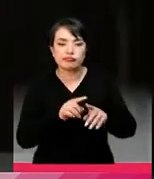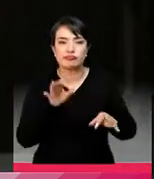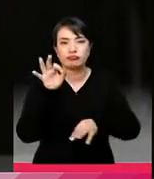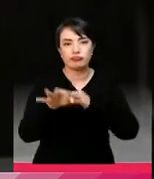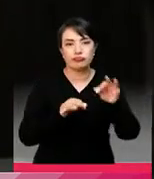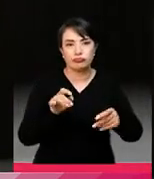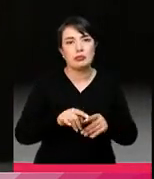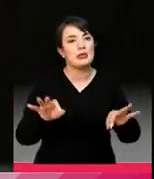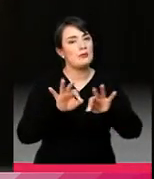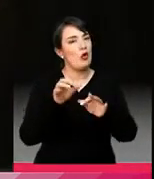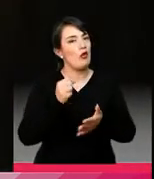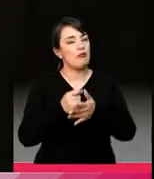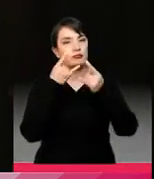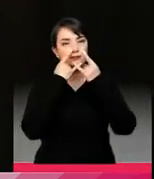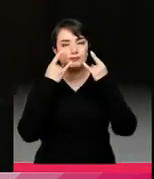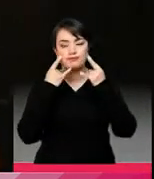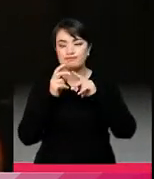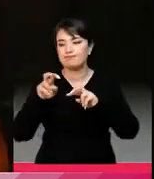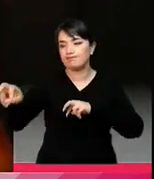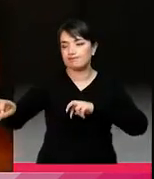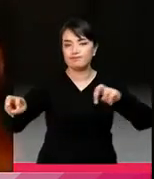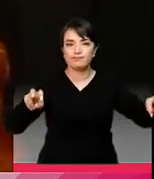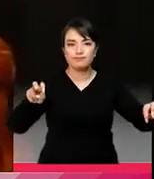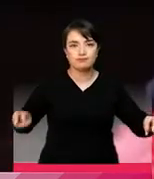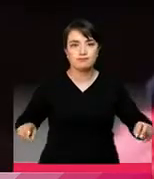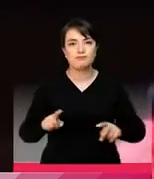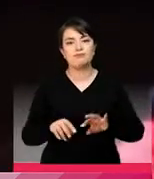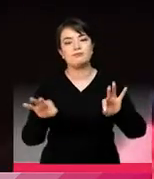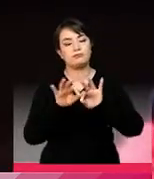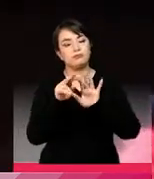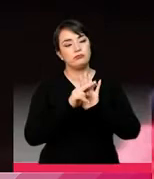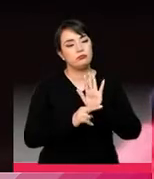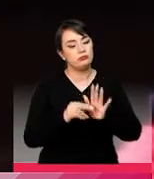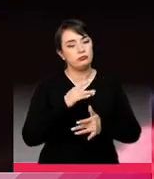del tapabocas, el distanciamiento físico, las medidas de higiene y